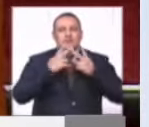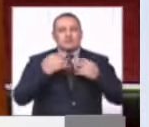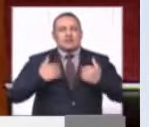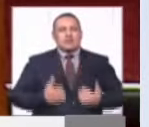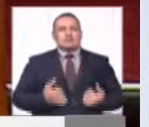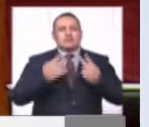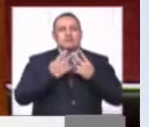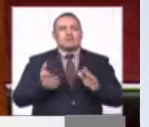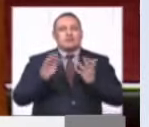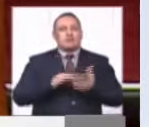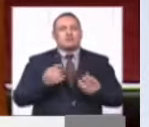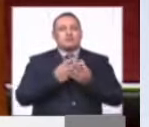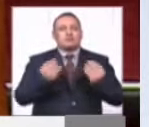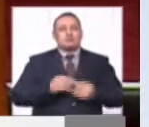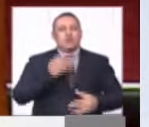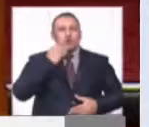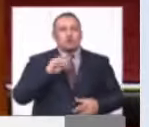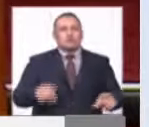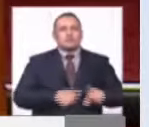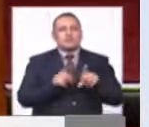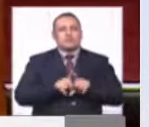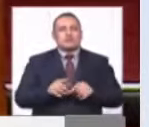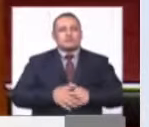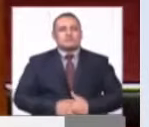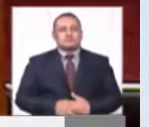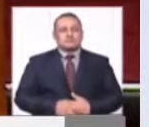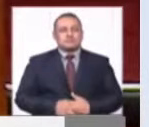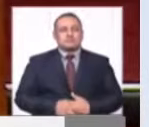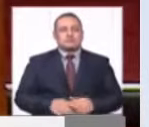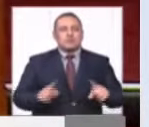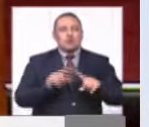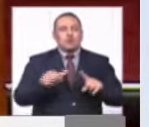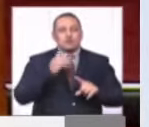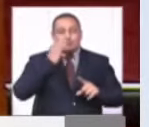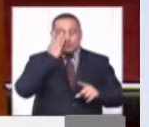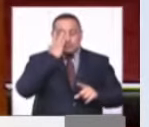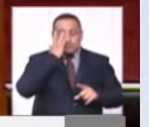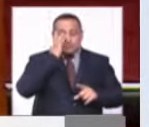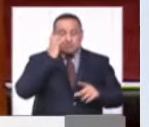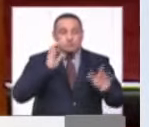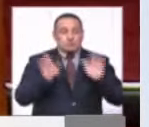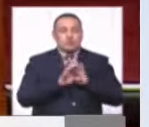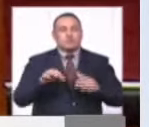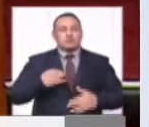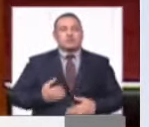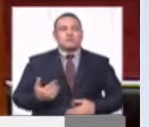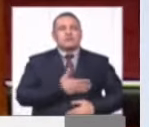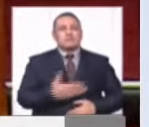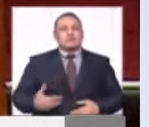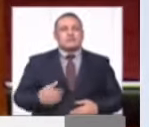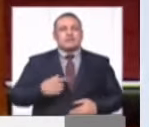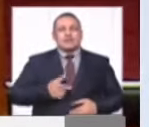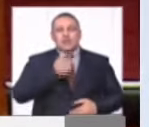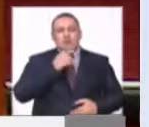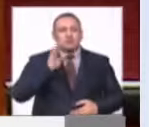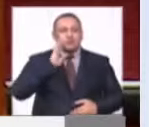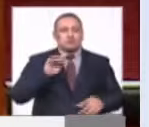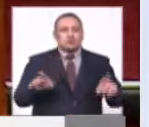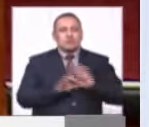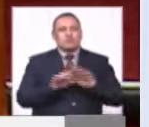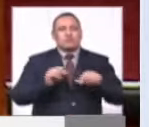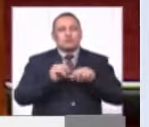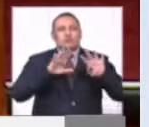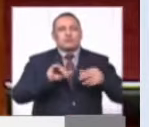causado la muerte de dos jóvenes. Otro proyecto es Señor presidente, el agua y el alcantarillado